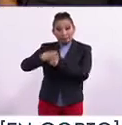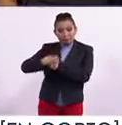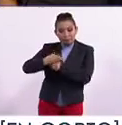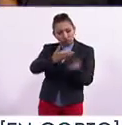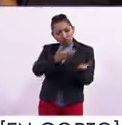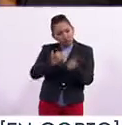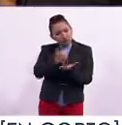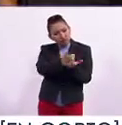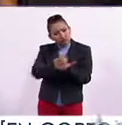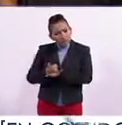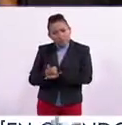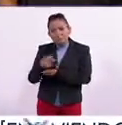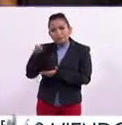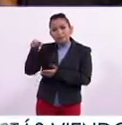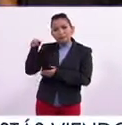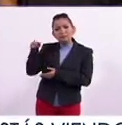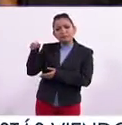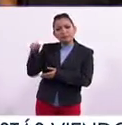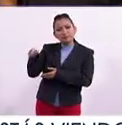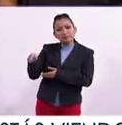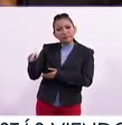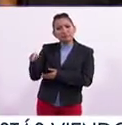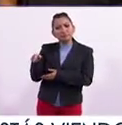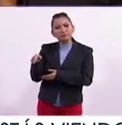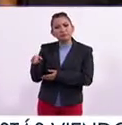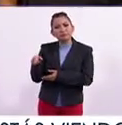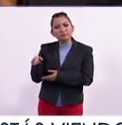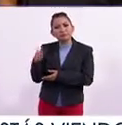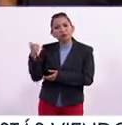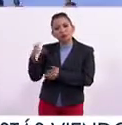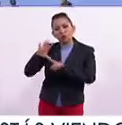en un comité, en un grupo